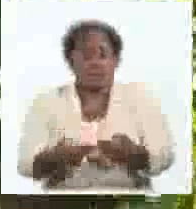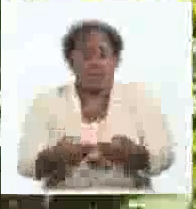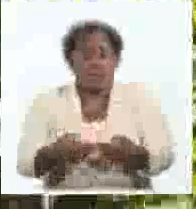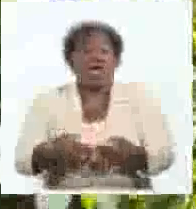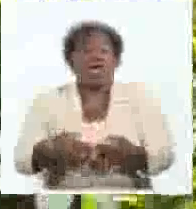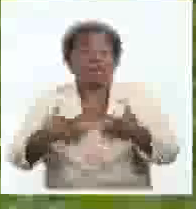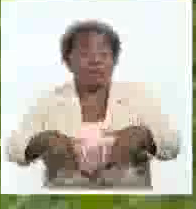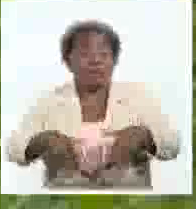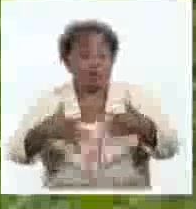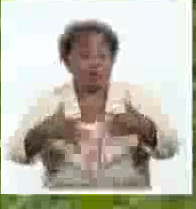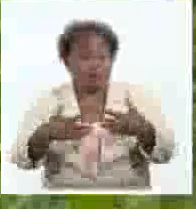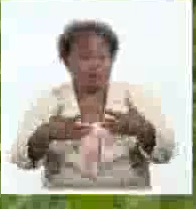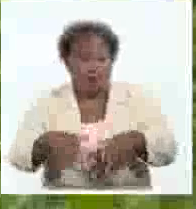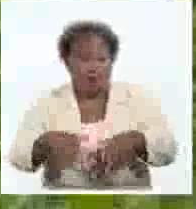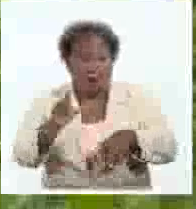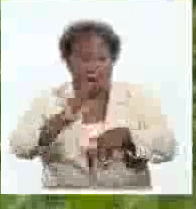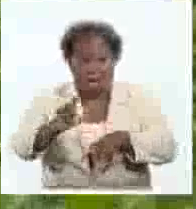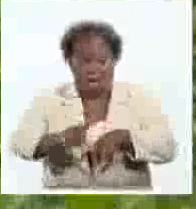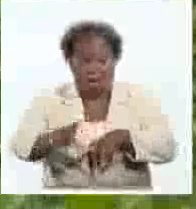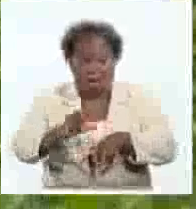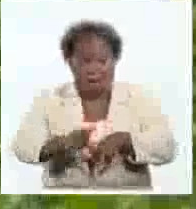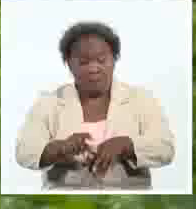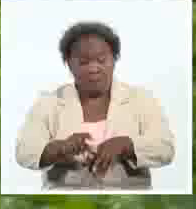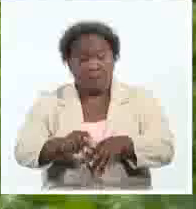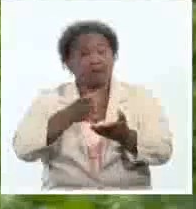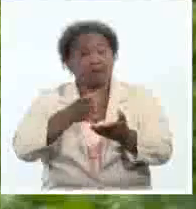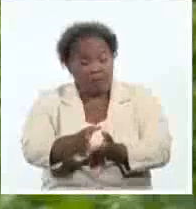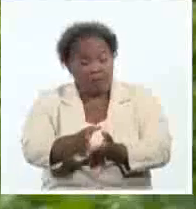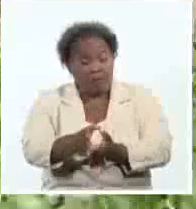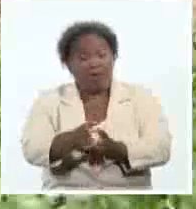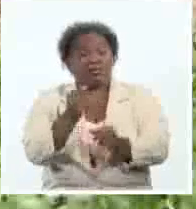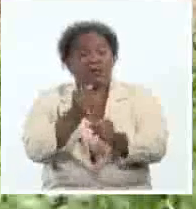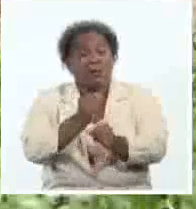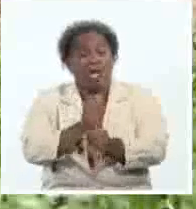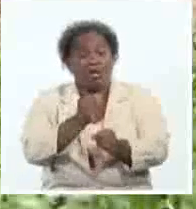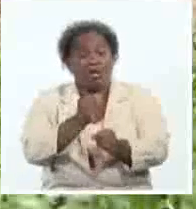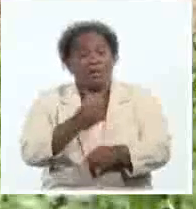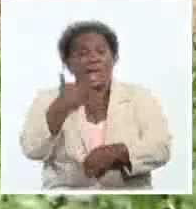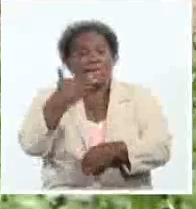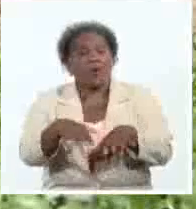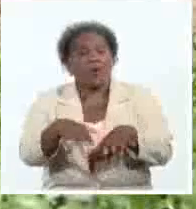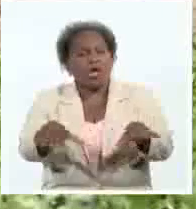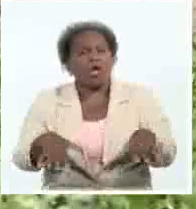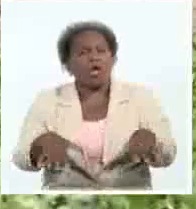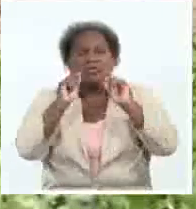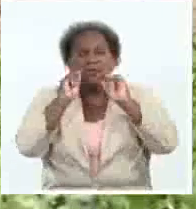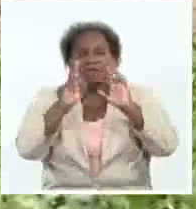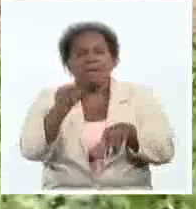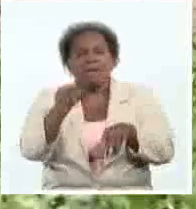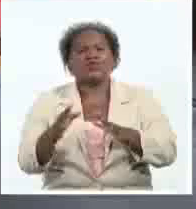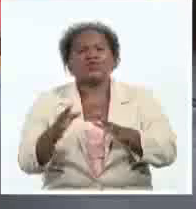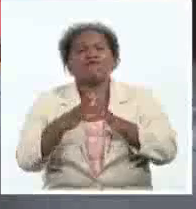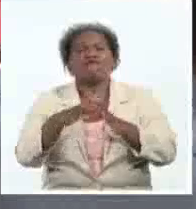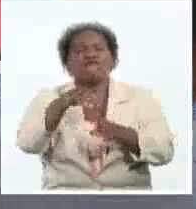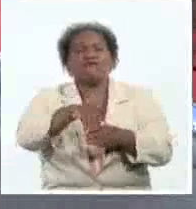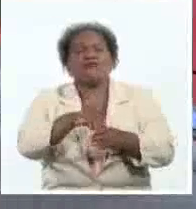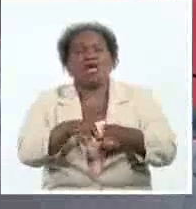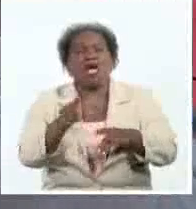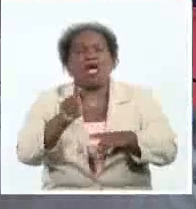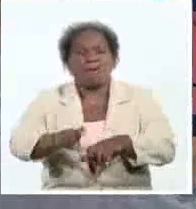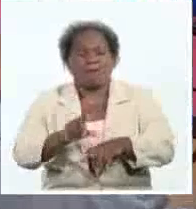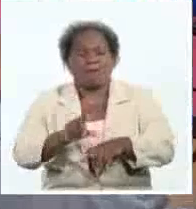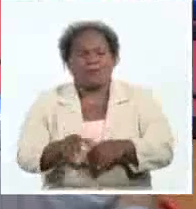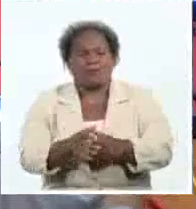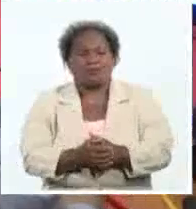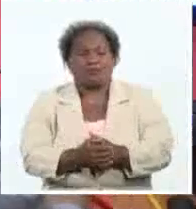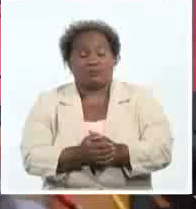productiva, estabilizar la fuerza de trabajo y mejorar las condiciones de vida de quienes habitan el campo cubano. Varios